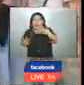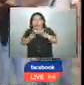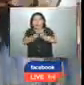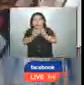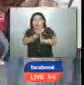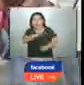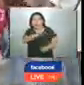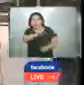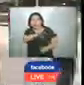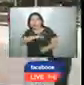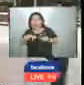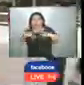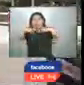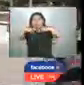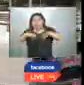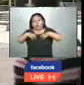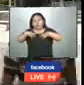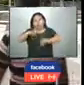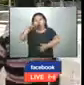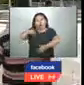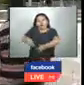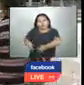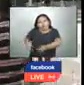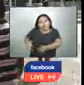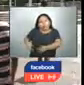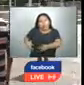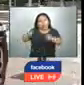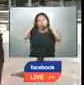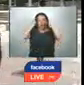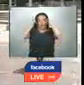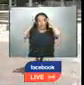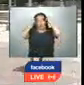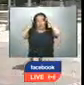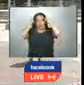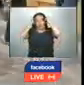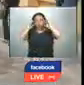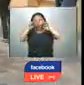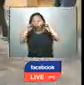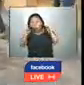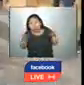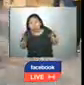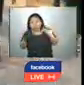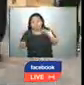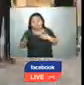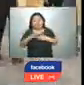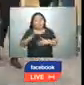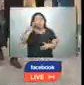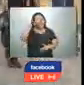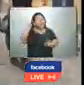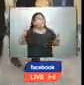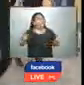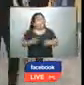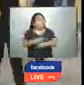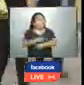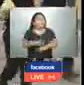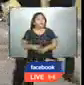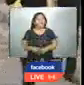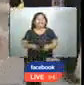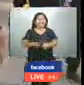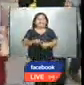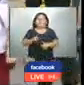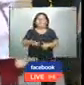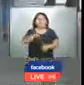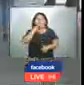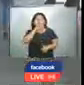cardíacas, pulmonares, renales, problemas mentales o ser fatal a corto o largo plazo, por lo que ante el